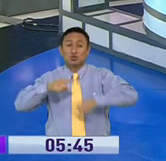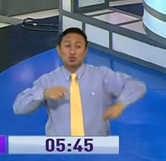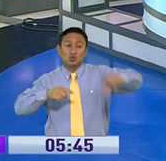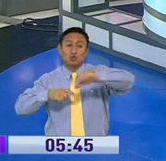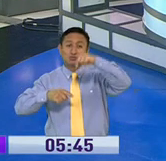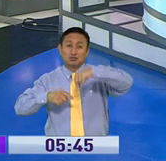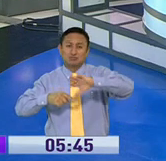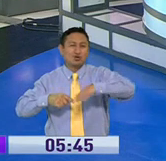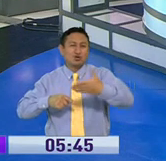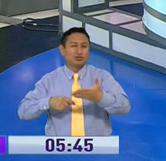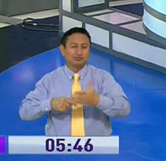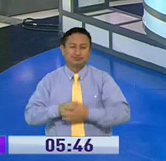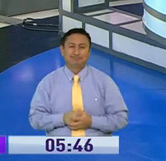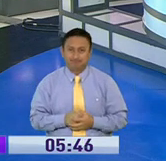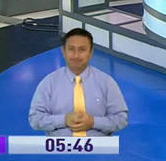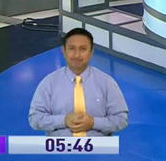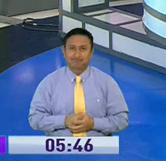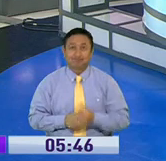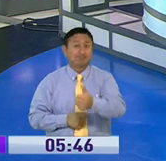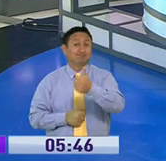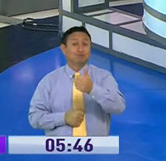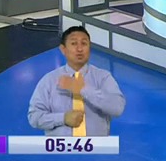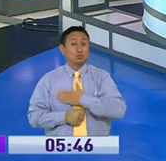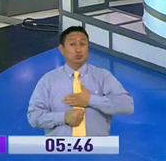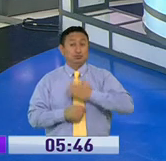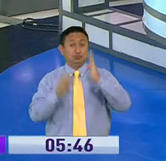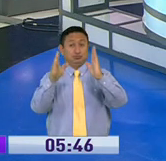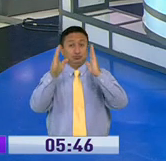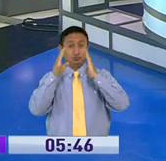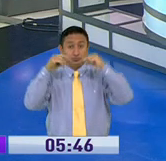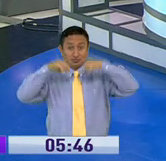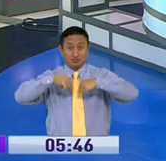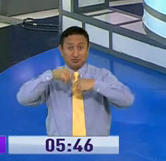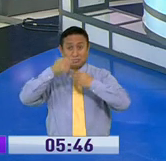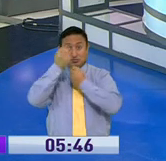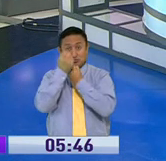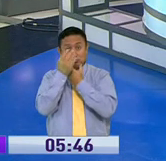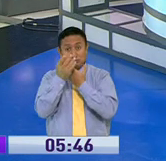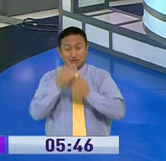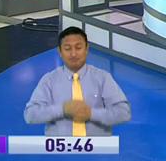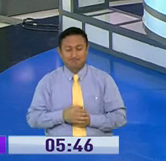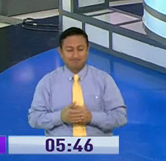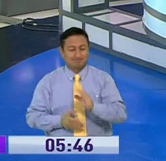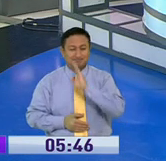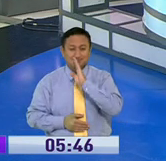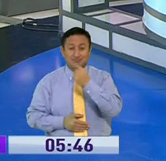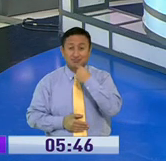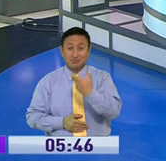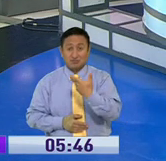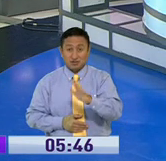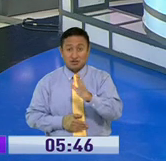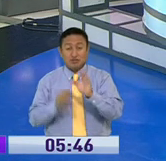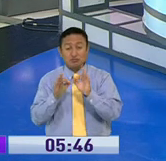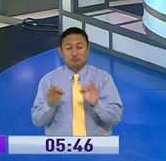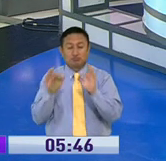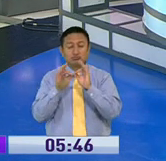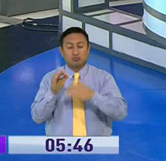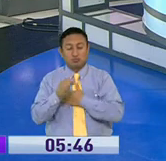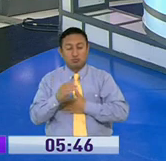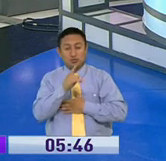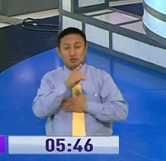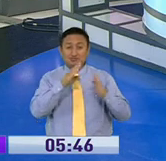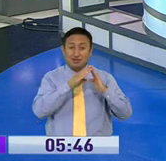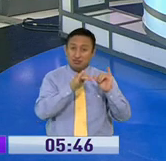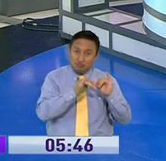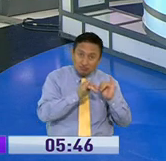de nuestro país. Muy bien, así que por favor preste atención a toda la información que tenemos. Como siempre le hemos dicho, lo más importante, usted quédese